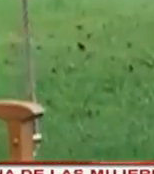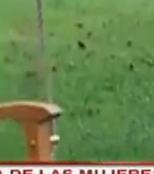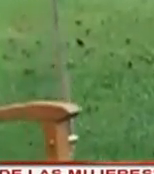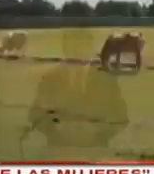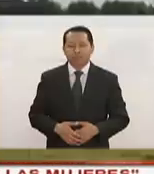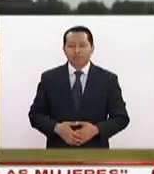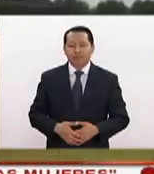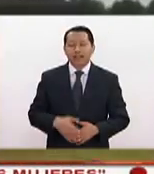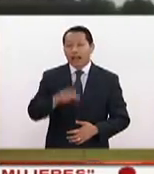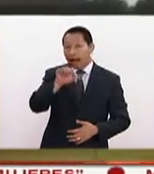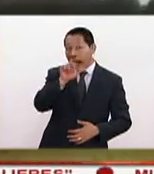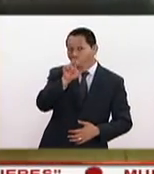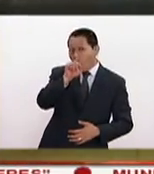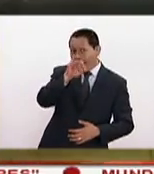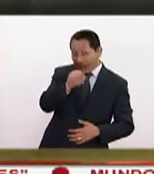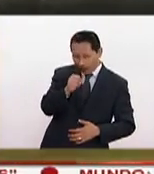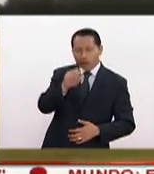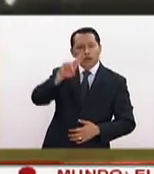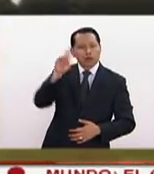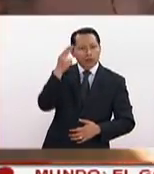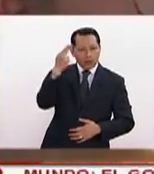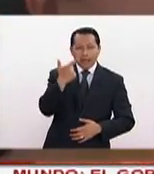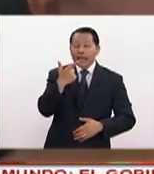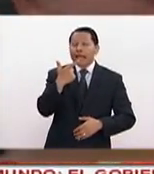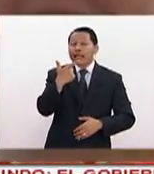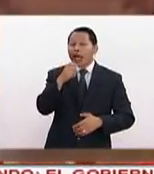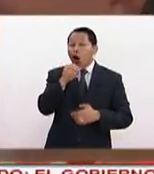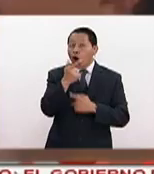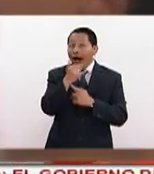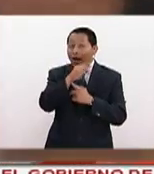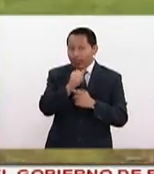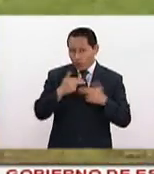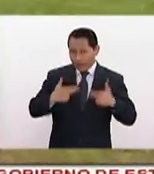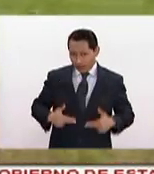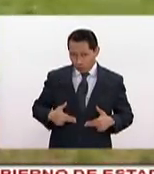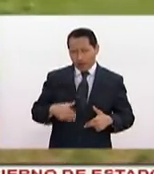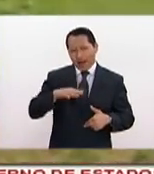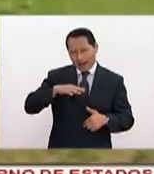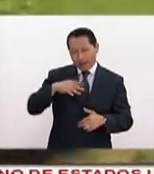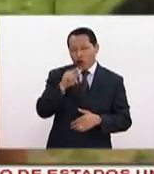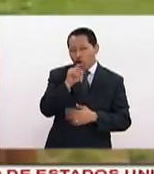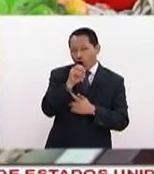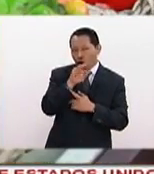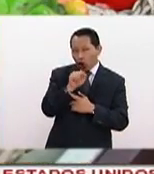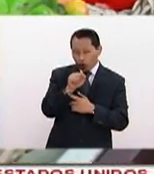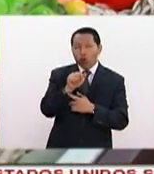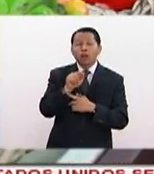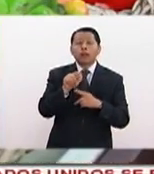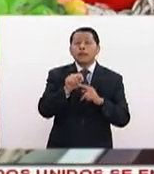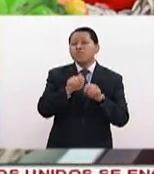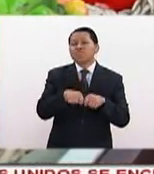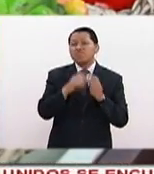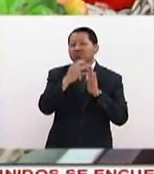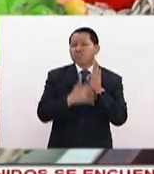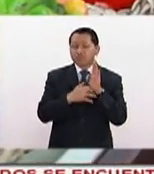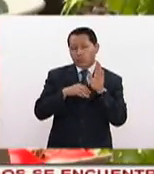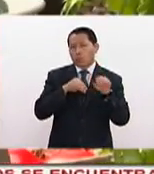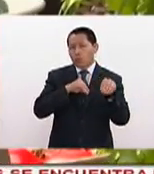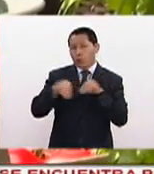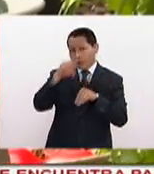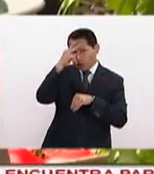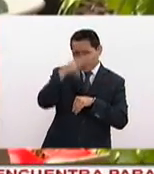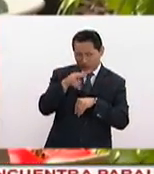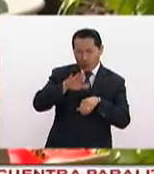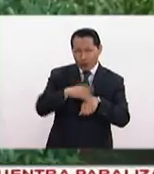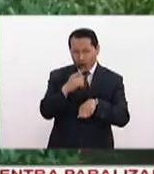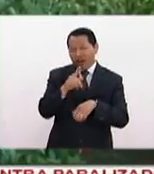Tanto para Caroline, egresada de la carrera de Geografía Humana en la Universidad de Toronto, con una tesis sobre los movimientos sociales en México surgidos a